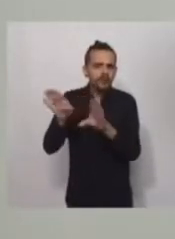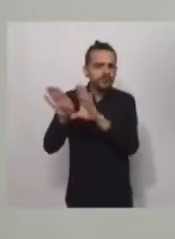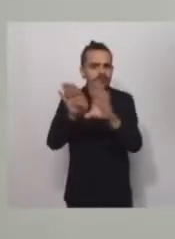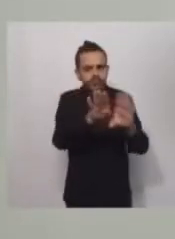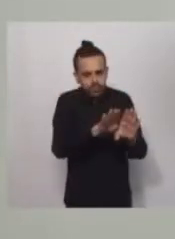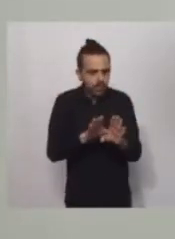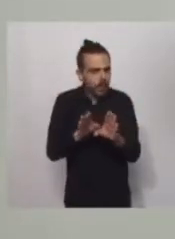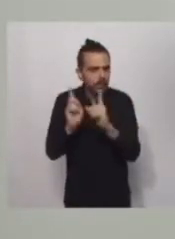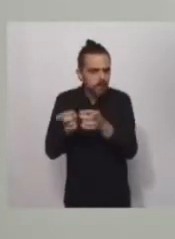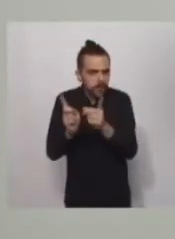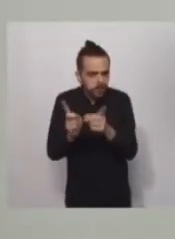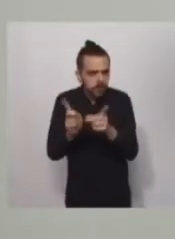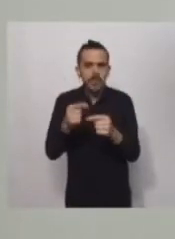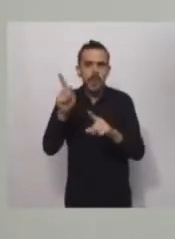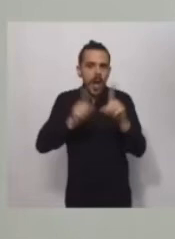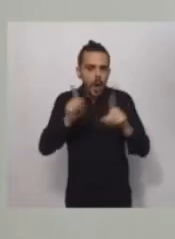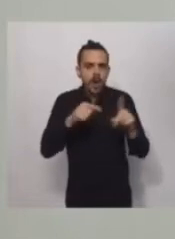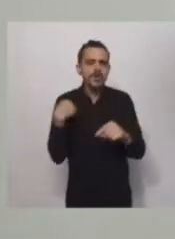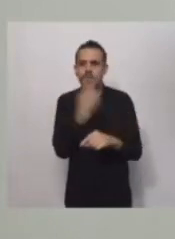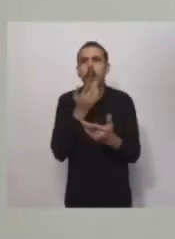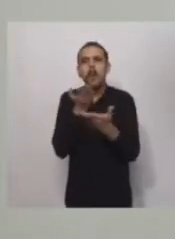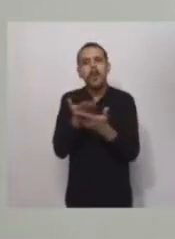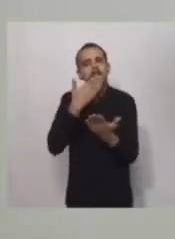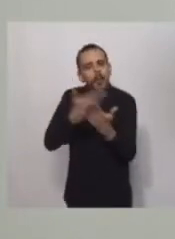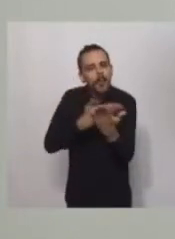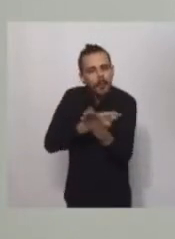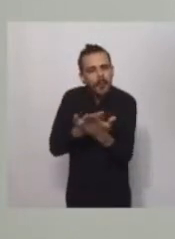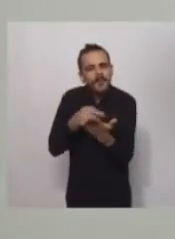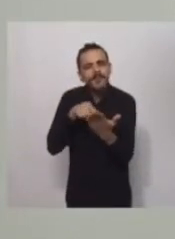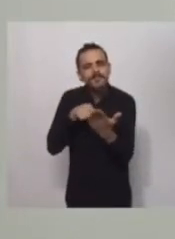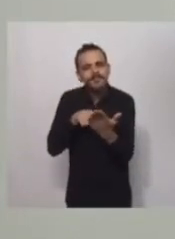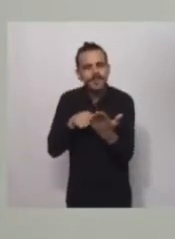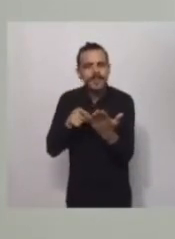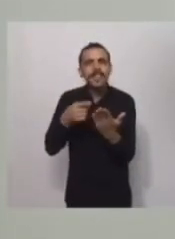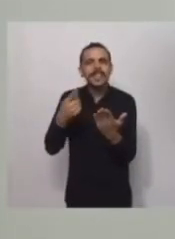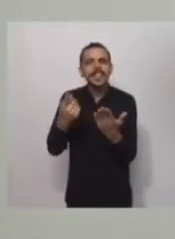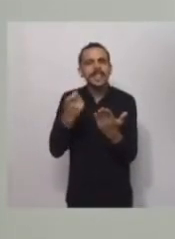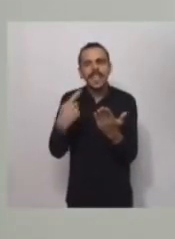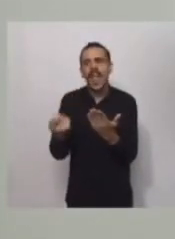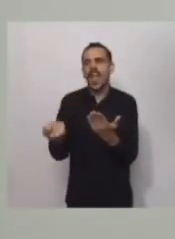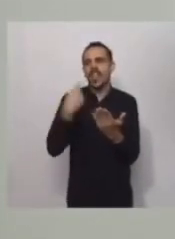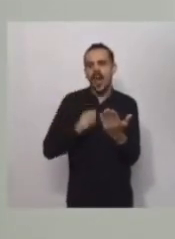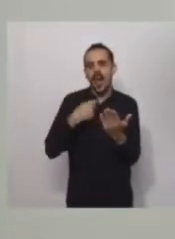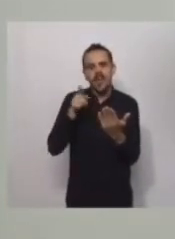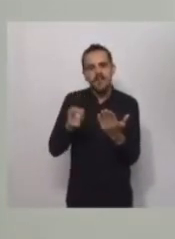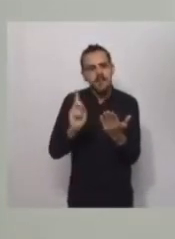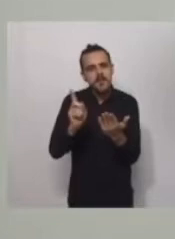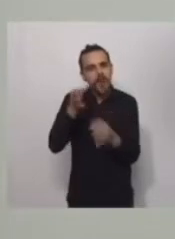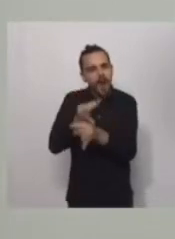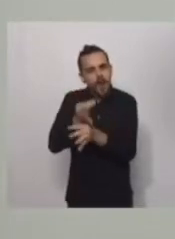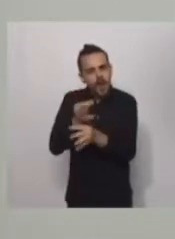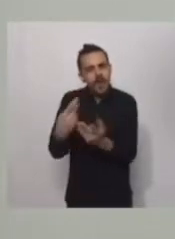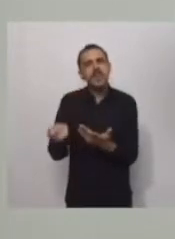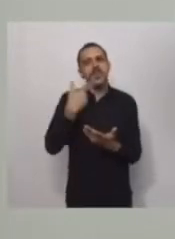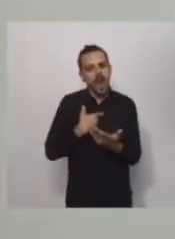de las actividades, seguramente también se va a ver trastocado cierta política, ¿no? En función también de todo lo que va a